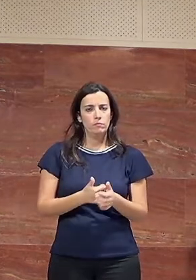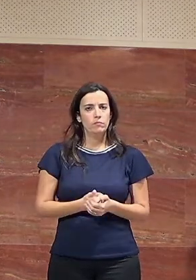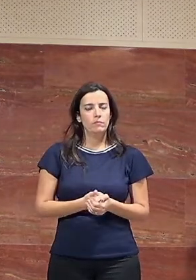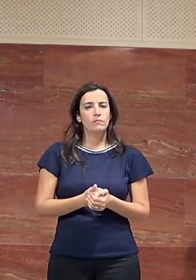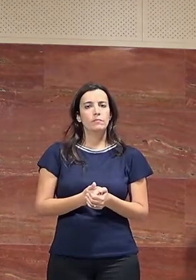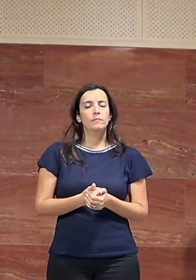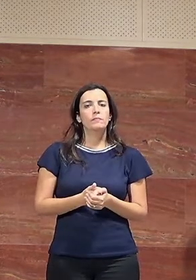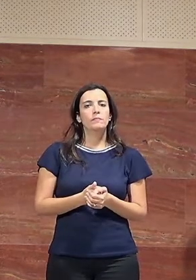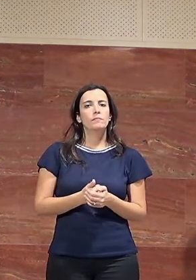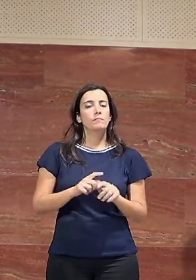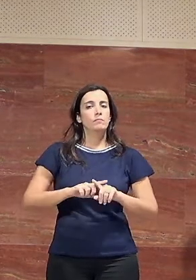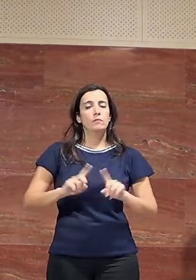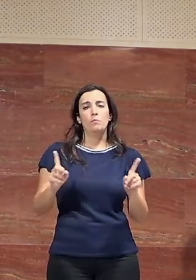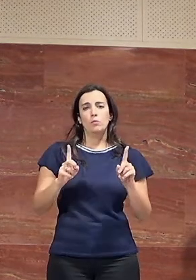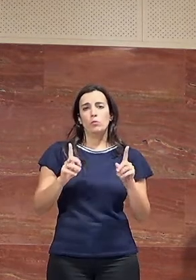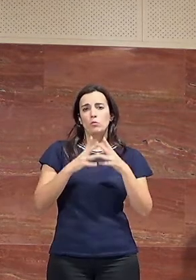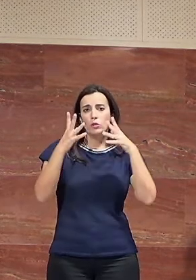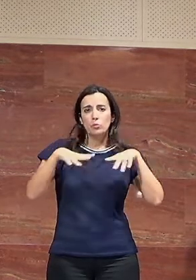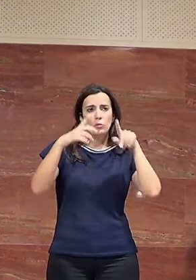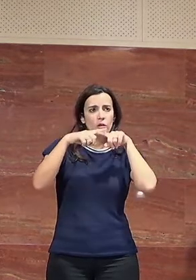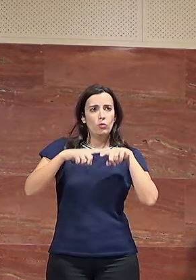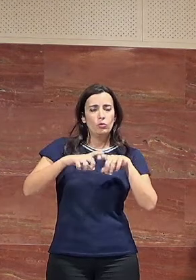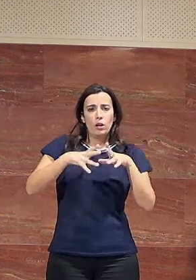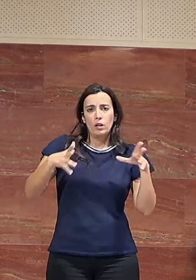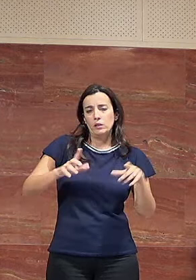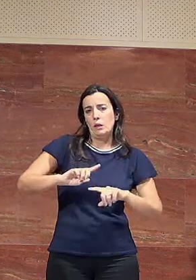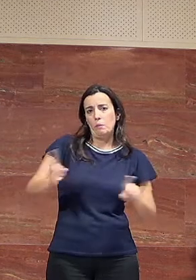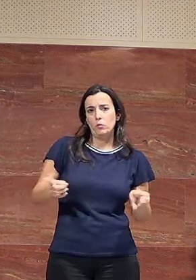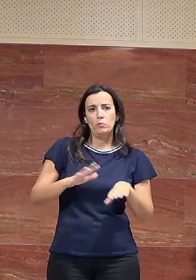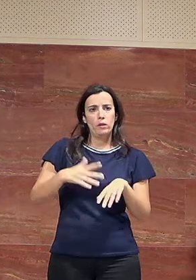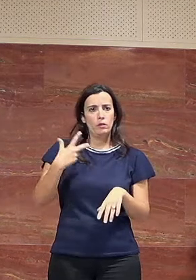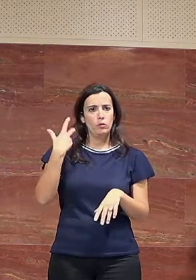ni tampoco grandes infraestructuras para que alguien te corte el pelo, ¿no?